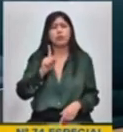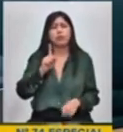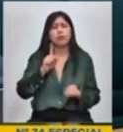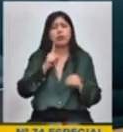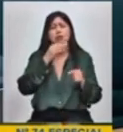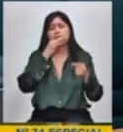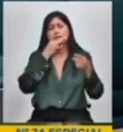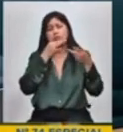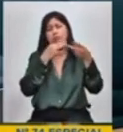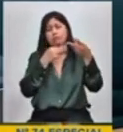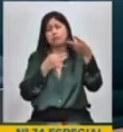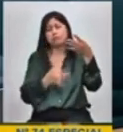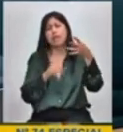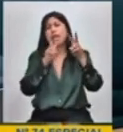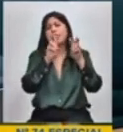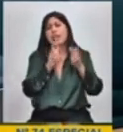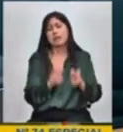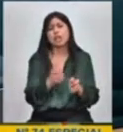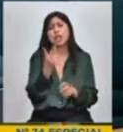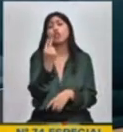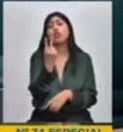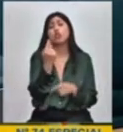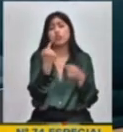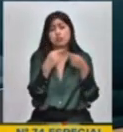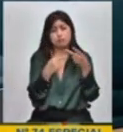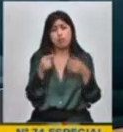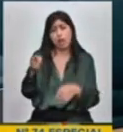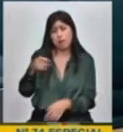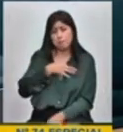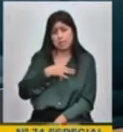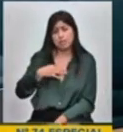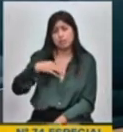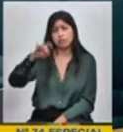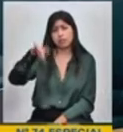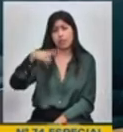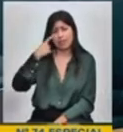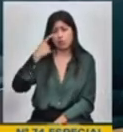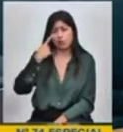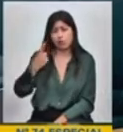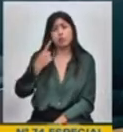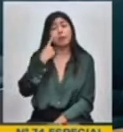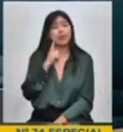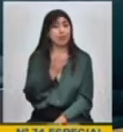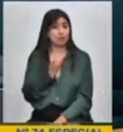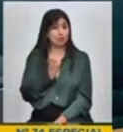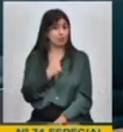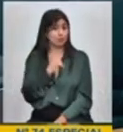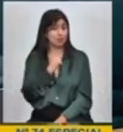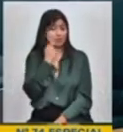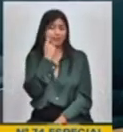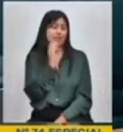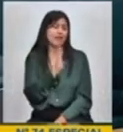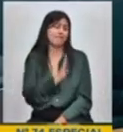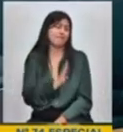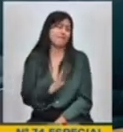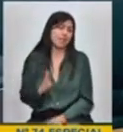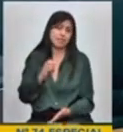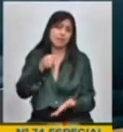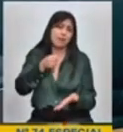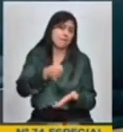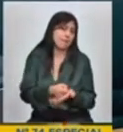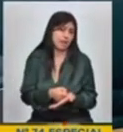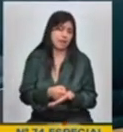están porque son 12 puntos que el ministro conoce perfectamente, pero para nosotros son temas esenciales. Y cierro con